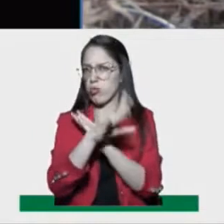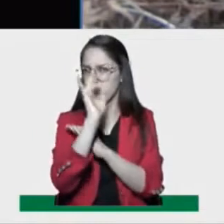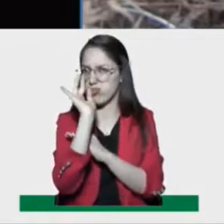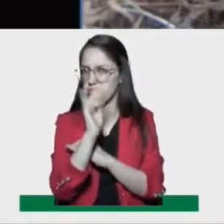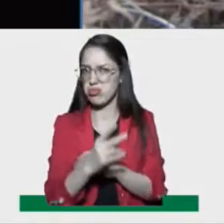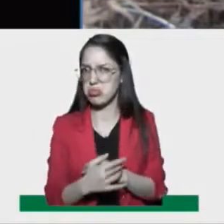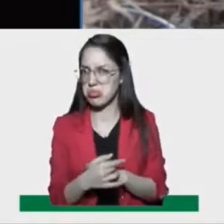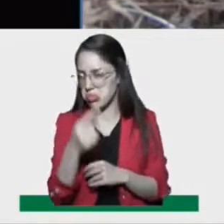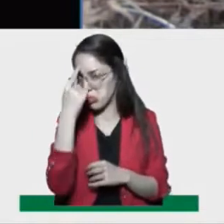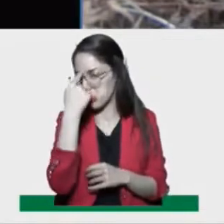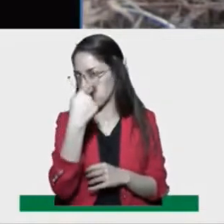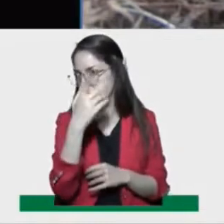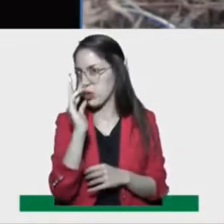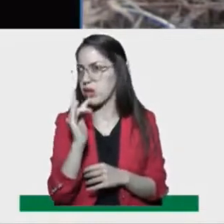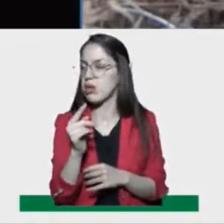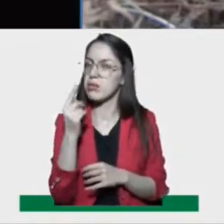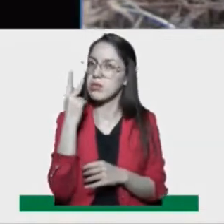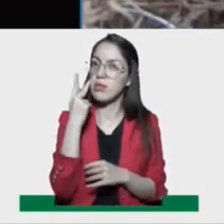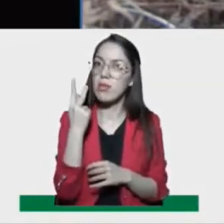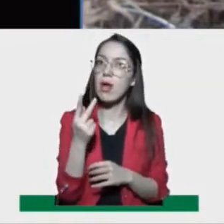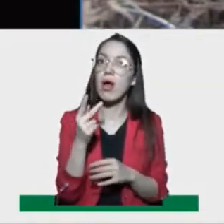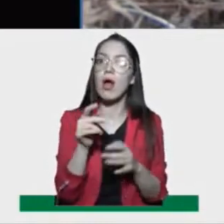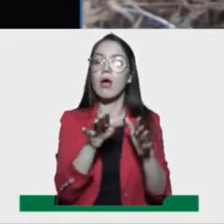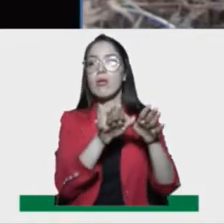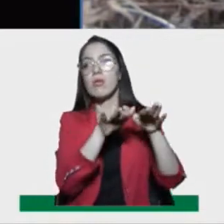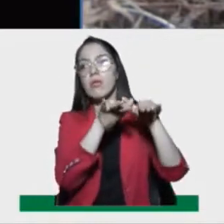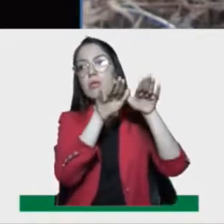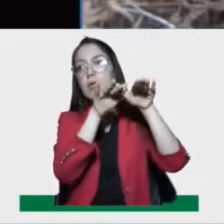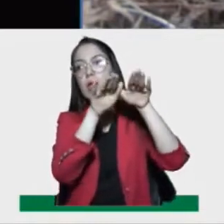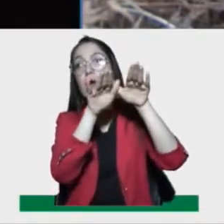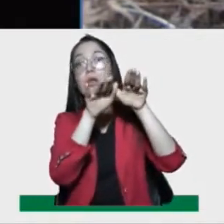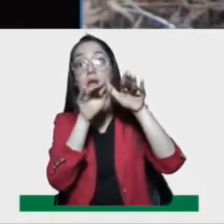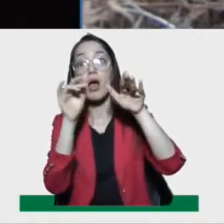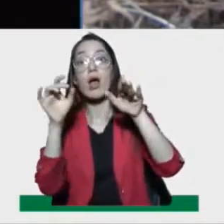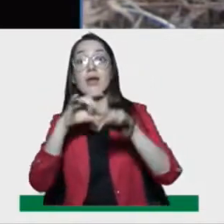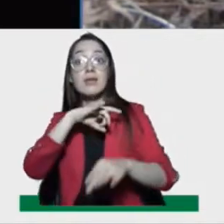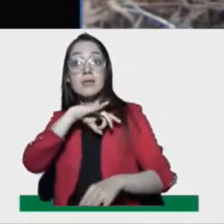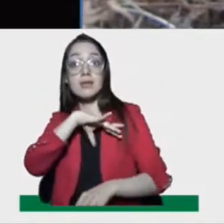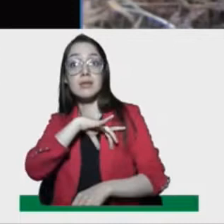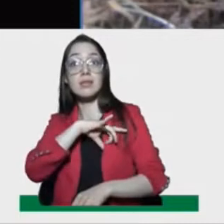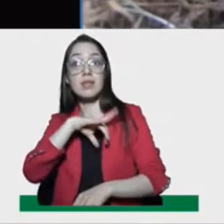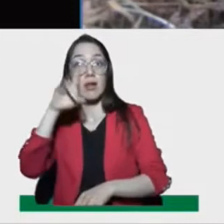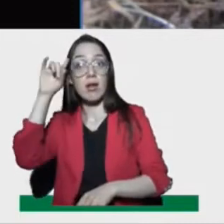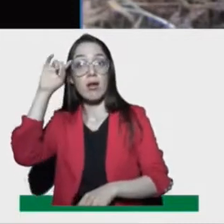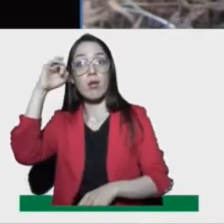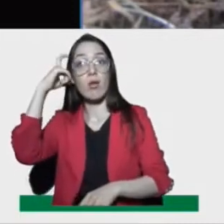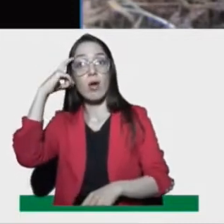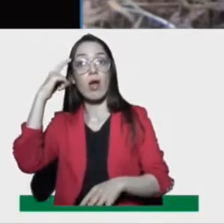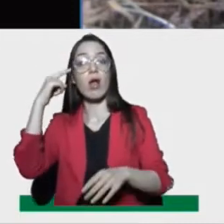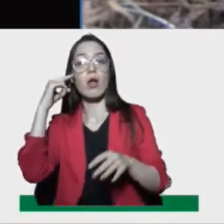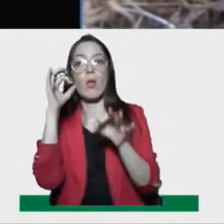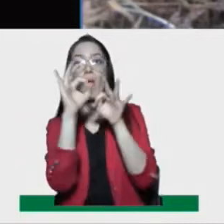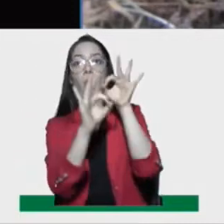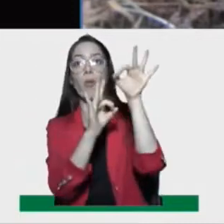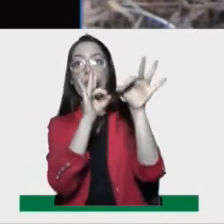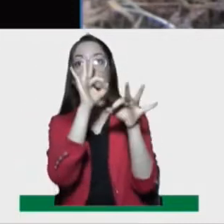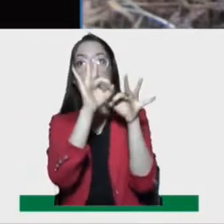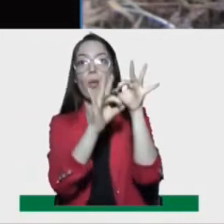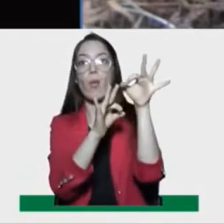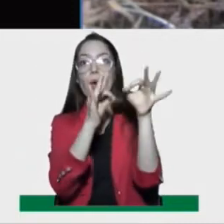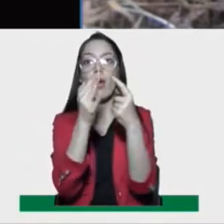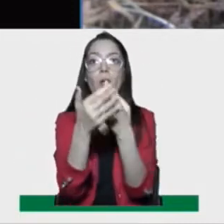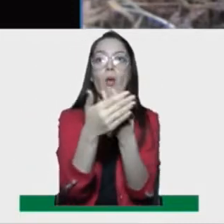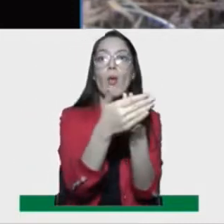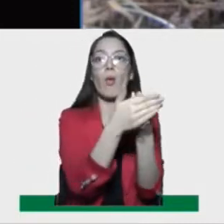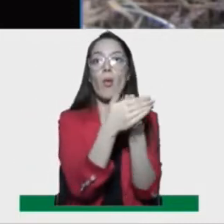declaración de monumento natural que es una medida de protección del estado de chile donde declara monumento natural a estas especies para